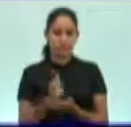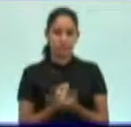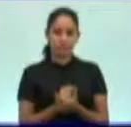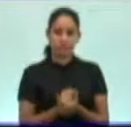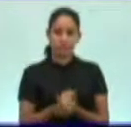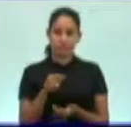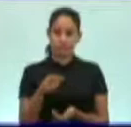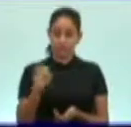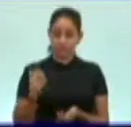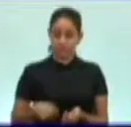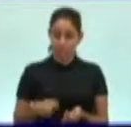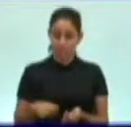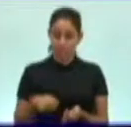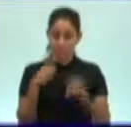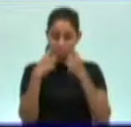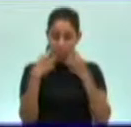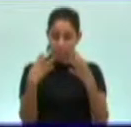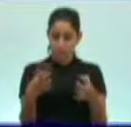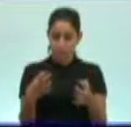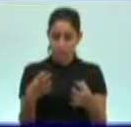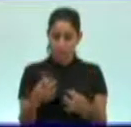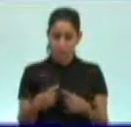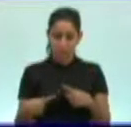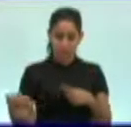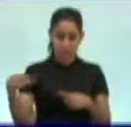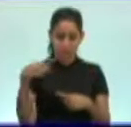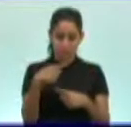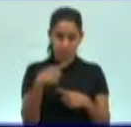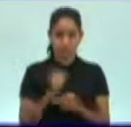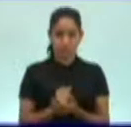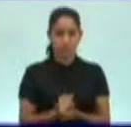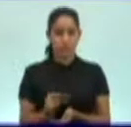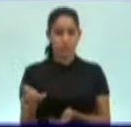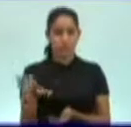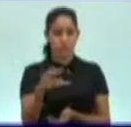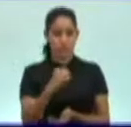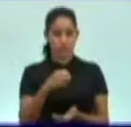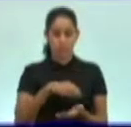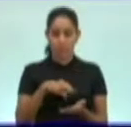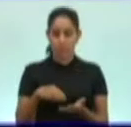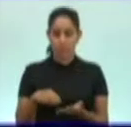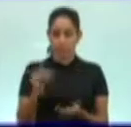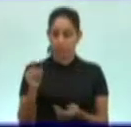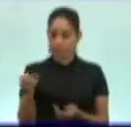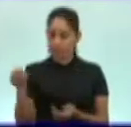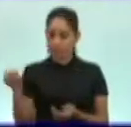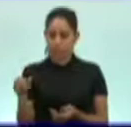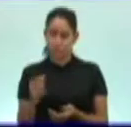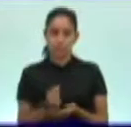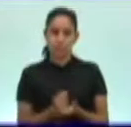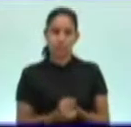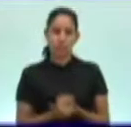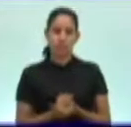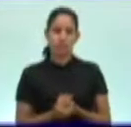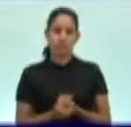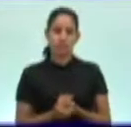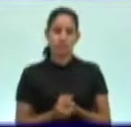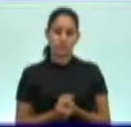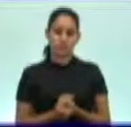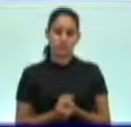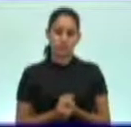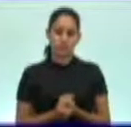deberes esenciales, deber ciudadano que corresponde a toda nuestra